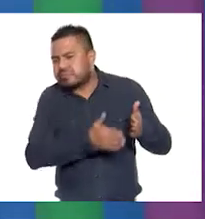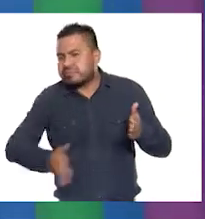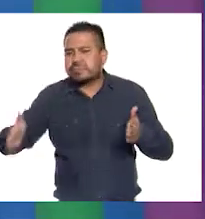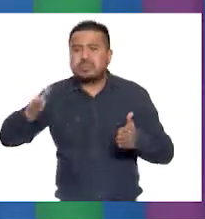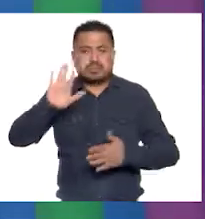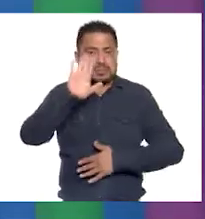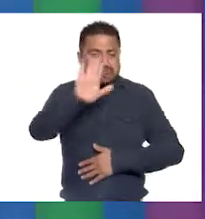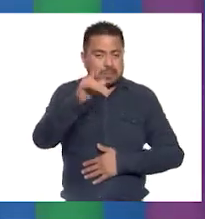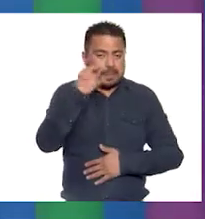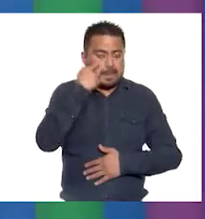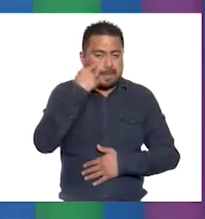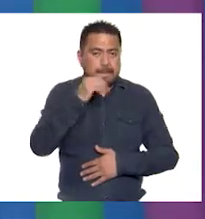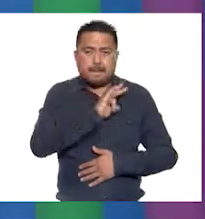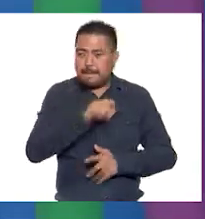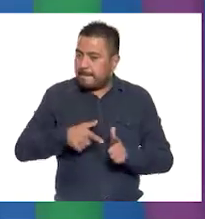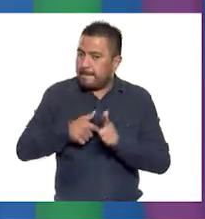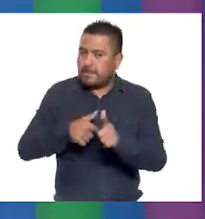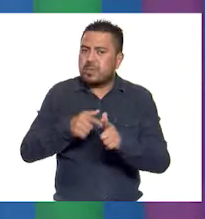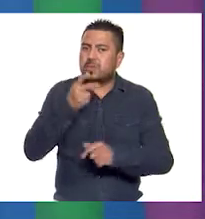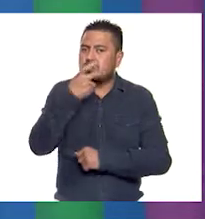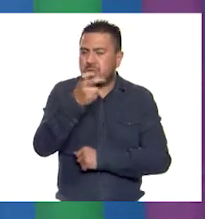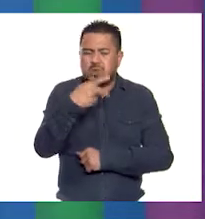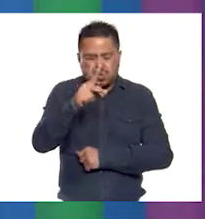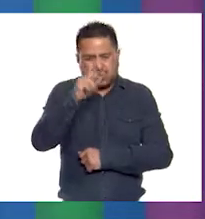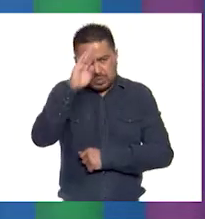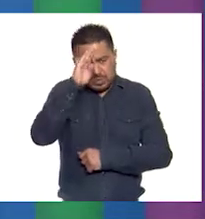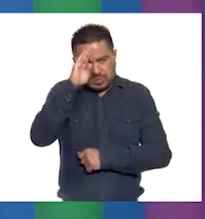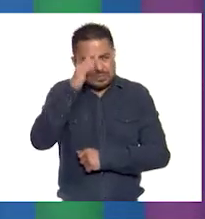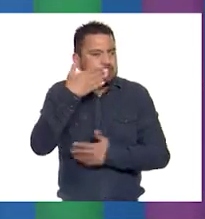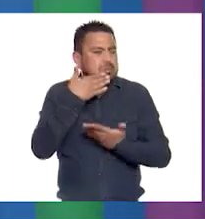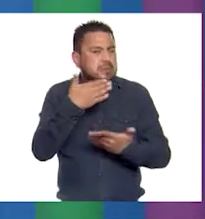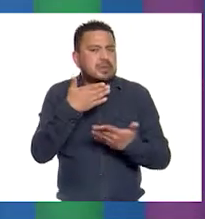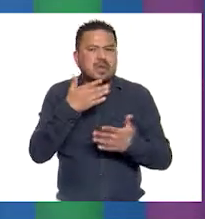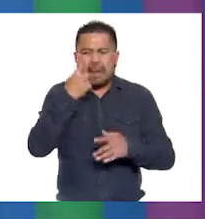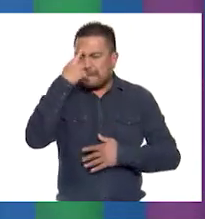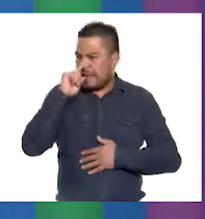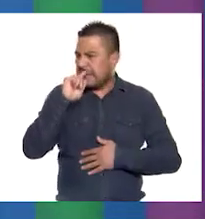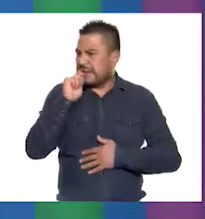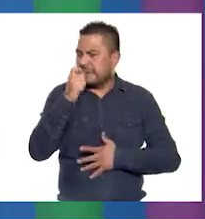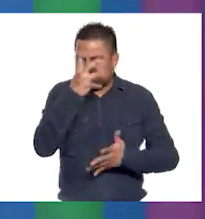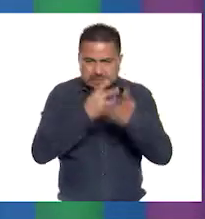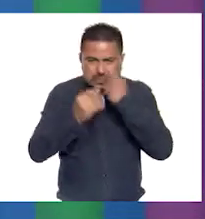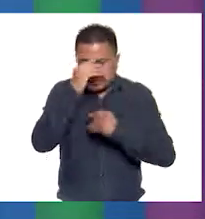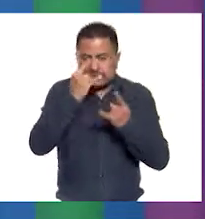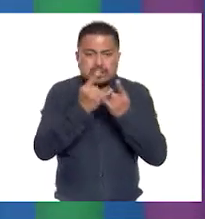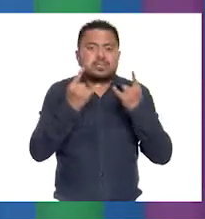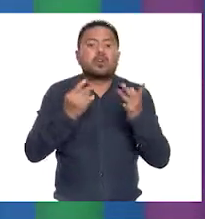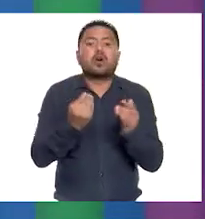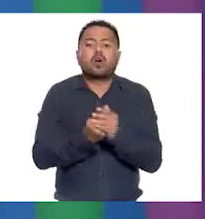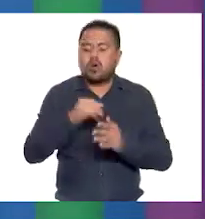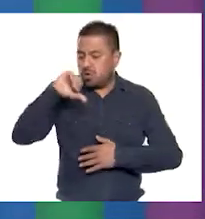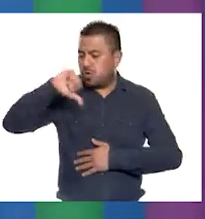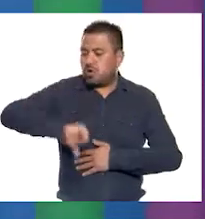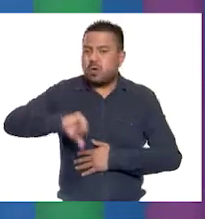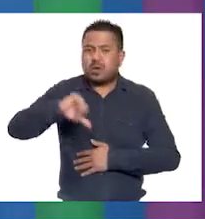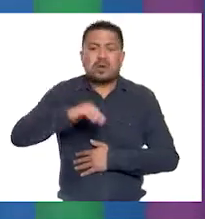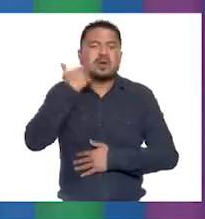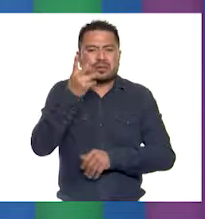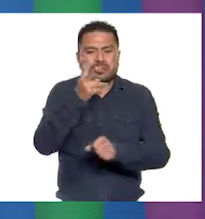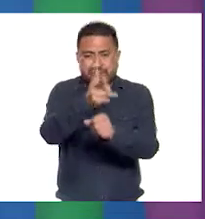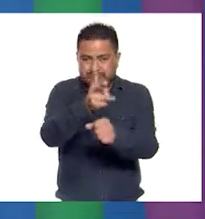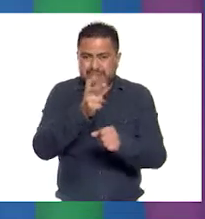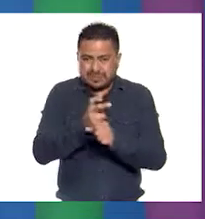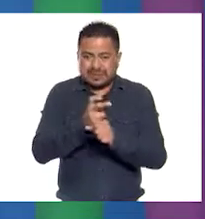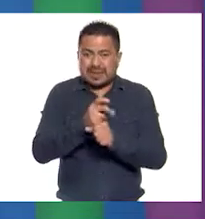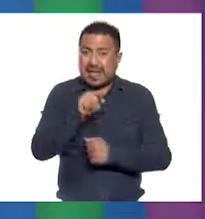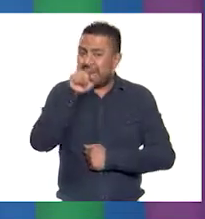Y mira, para que continúes con tus excelentes reflexiones sobre el para qué aprender historia en la clase de hoy, quiero invitarlos